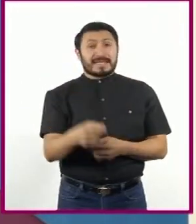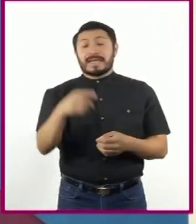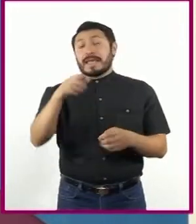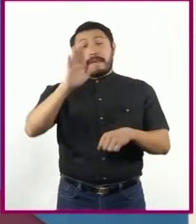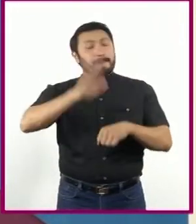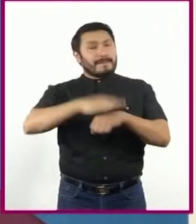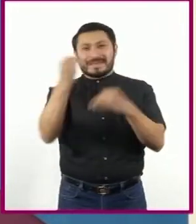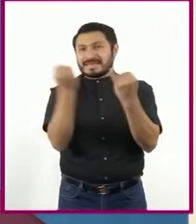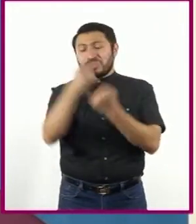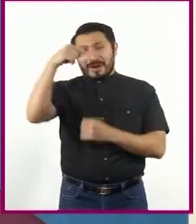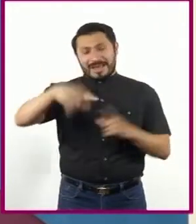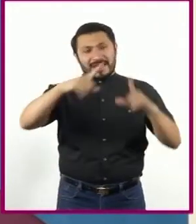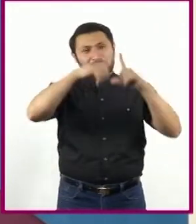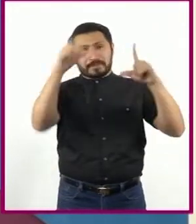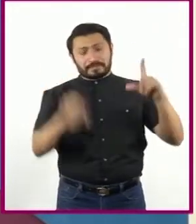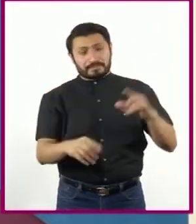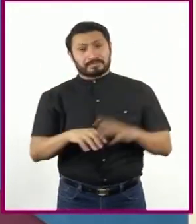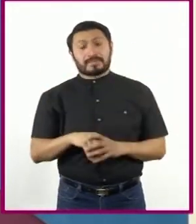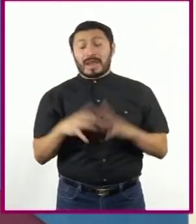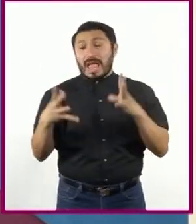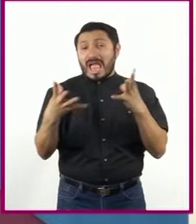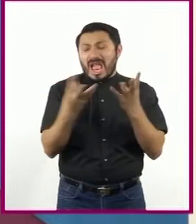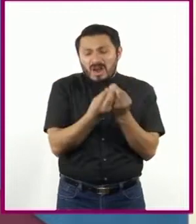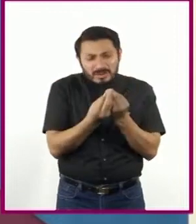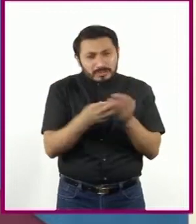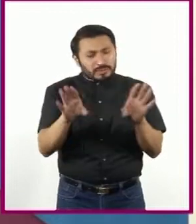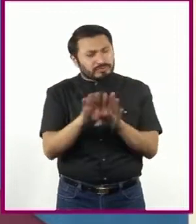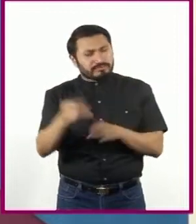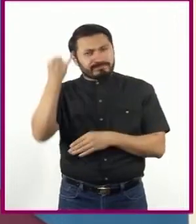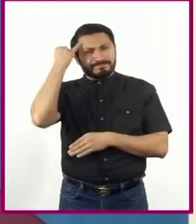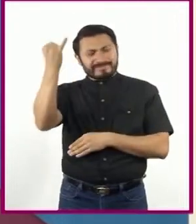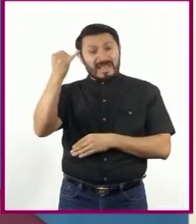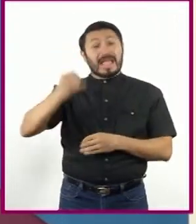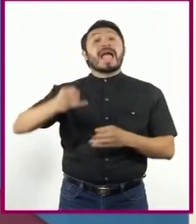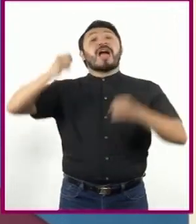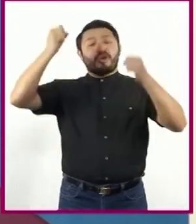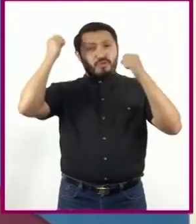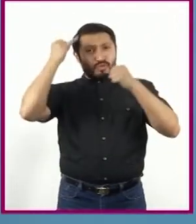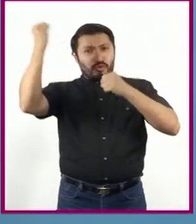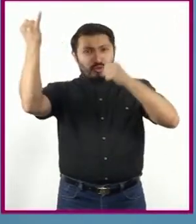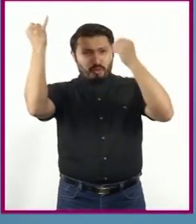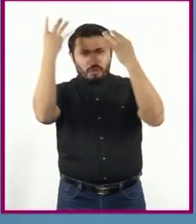España, en suma, influenciadas por las ideas de la Ilustración.